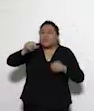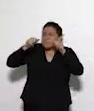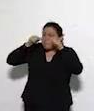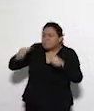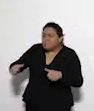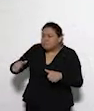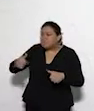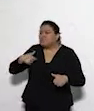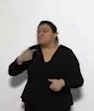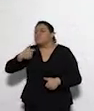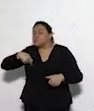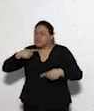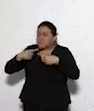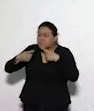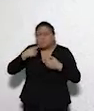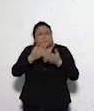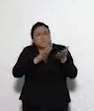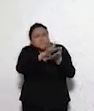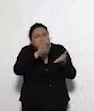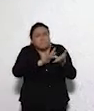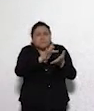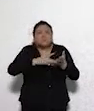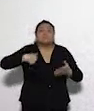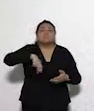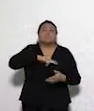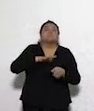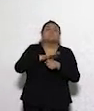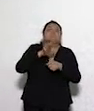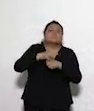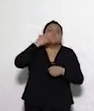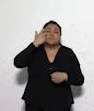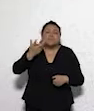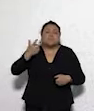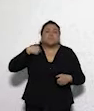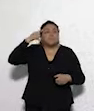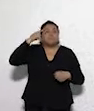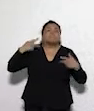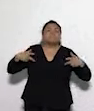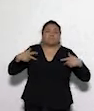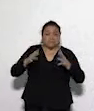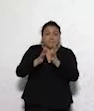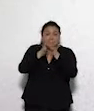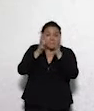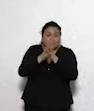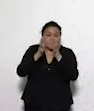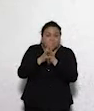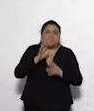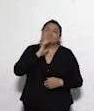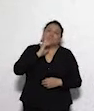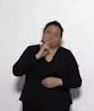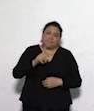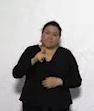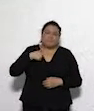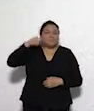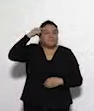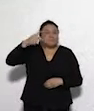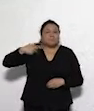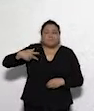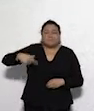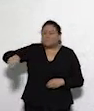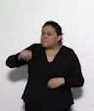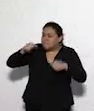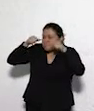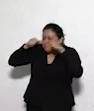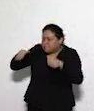no pretende otra cosa que enaltecer el sentido de la política en su más profundo significado de escucha para el